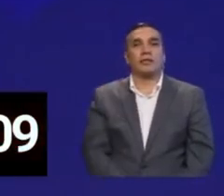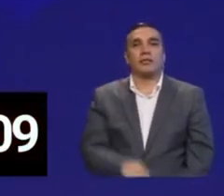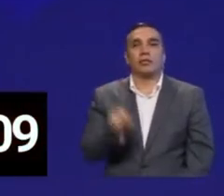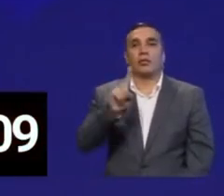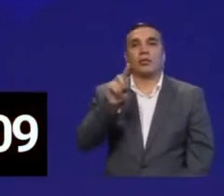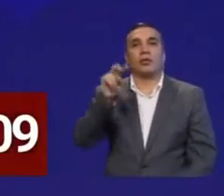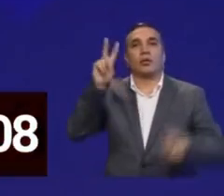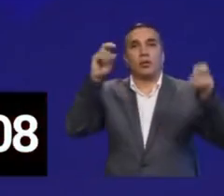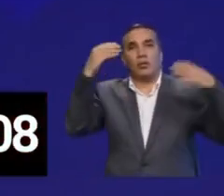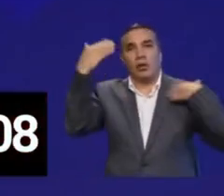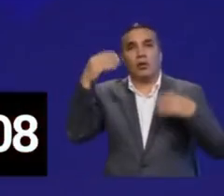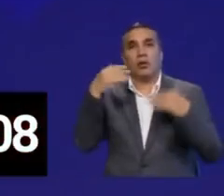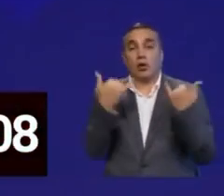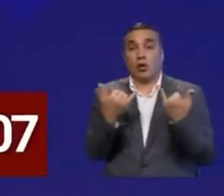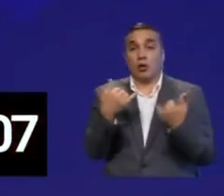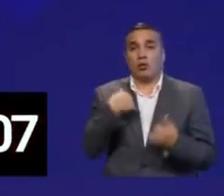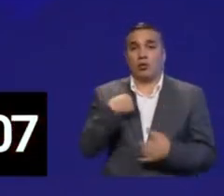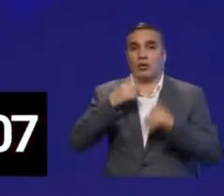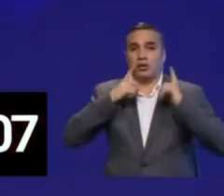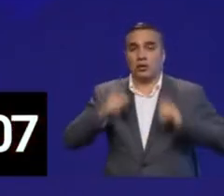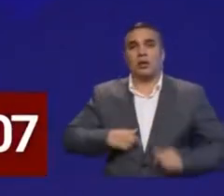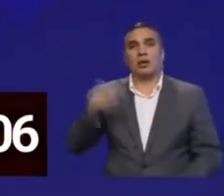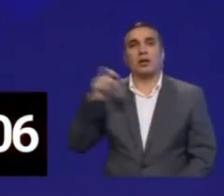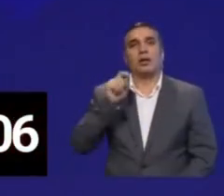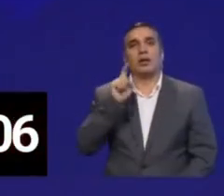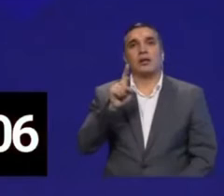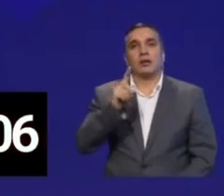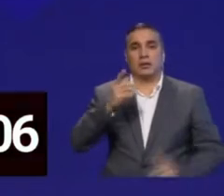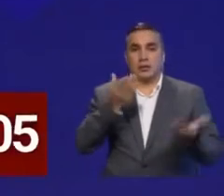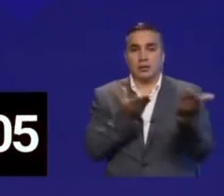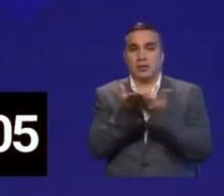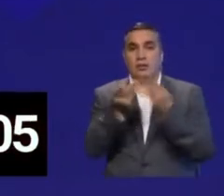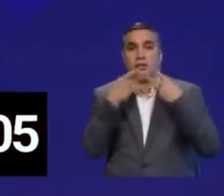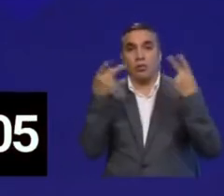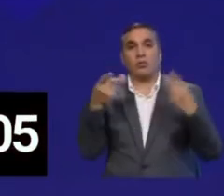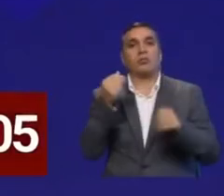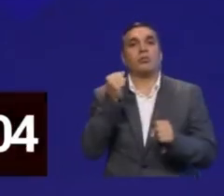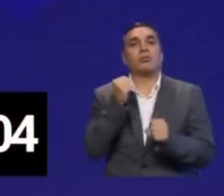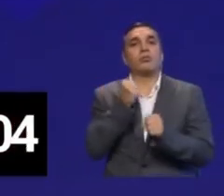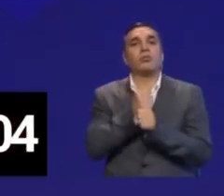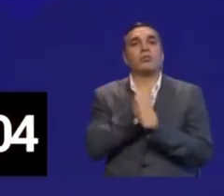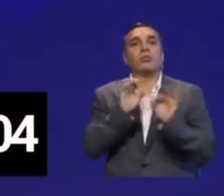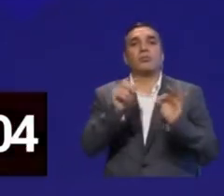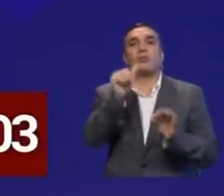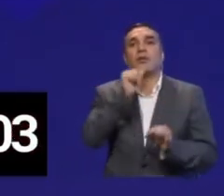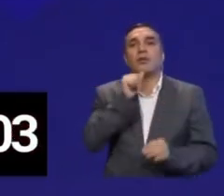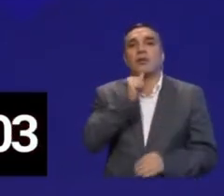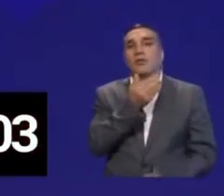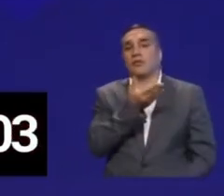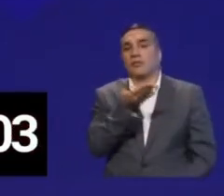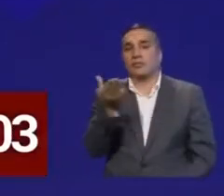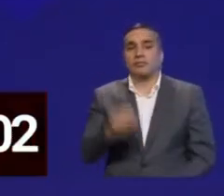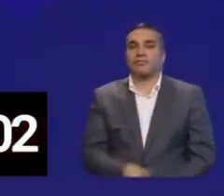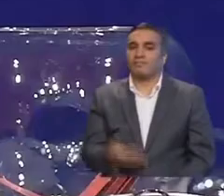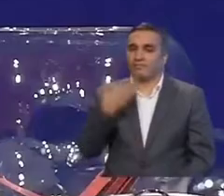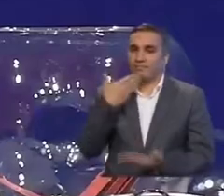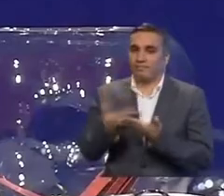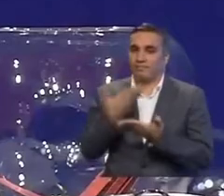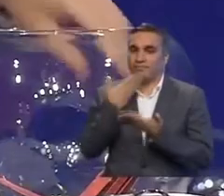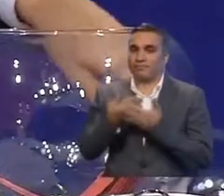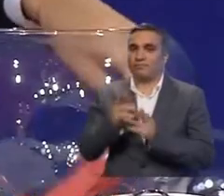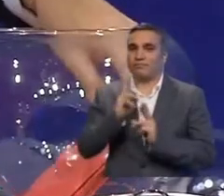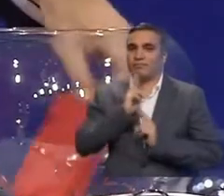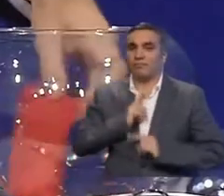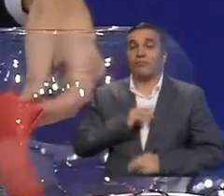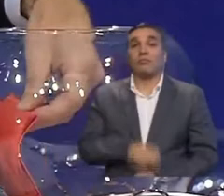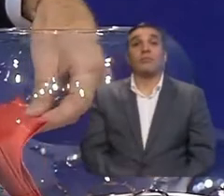cuestión política. Hoy por hoy la salud necesita eso, servicio público operado de manera privada. Gracias, candidato Freile.